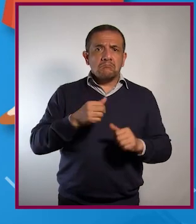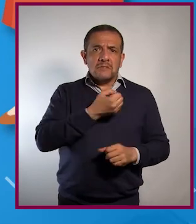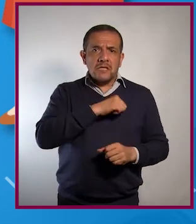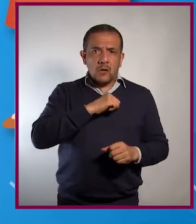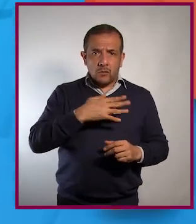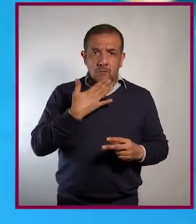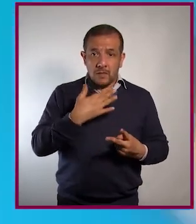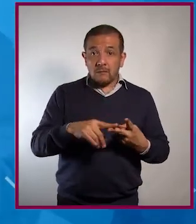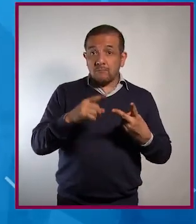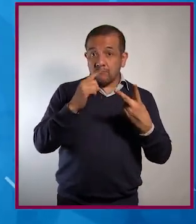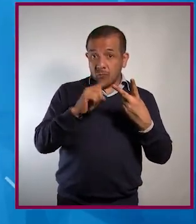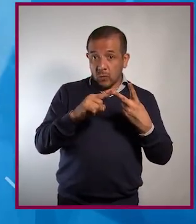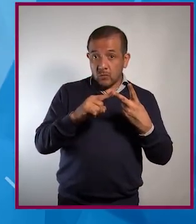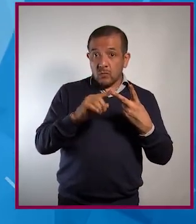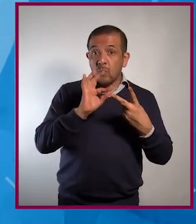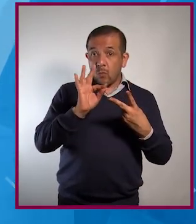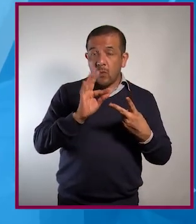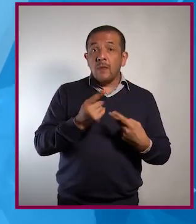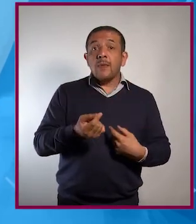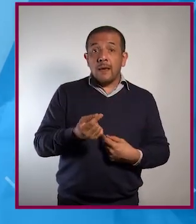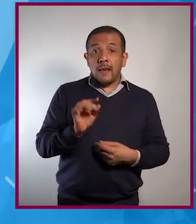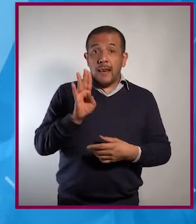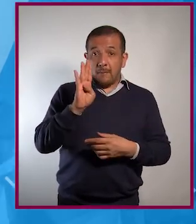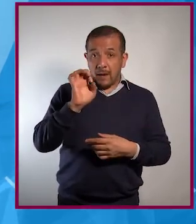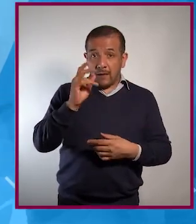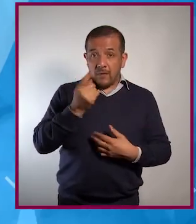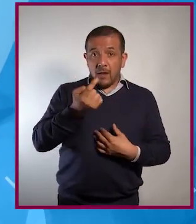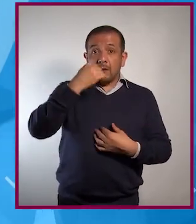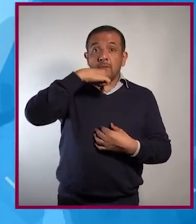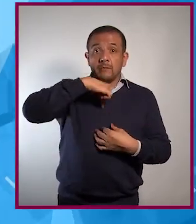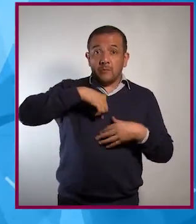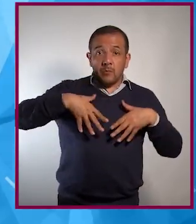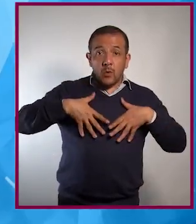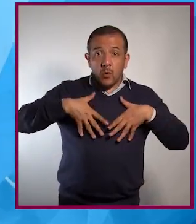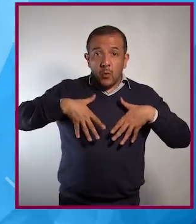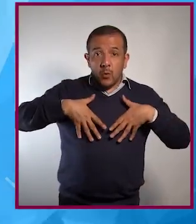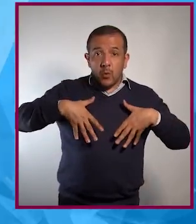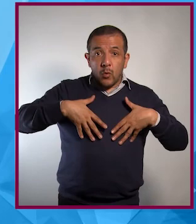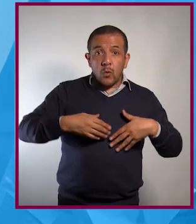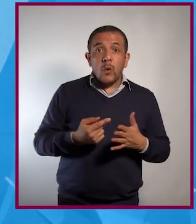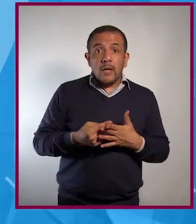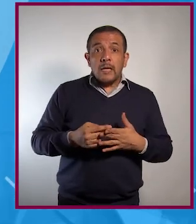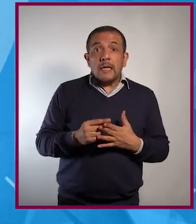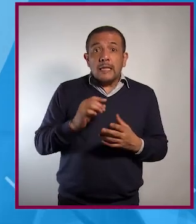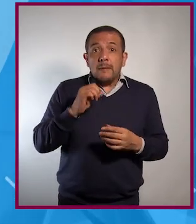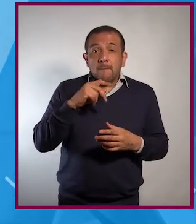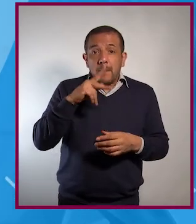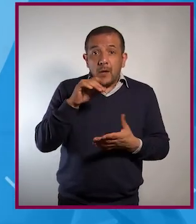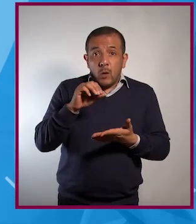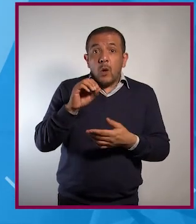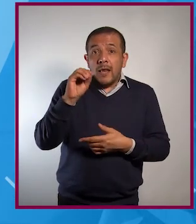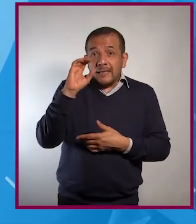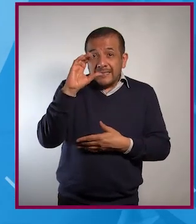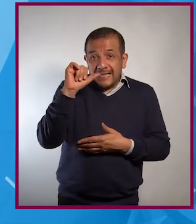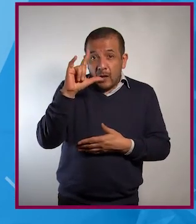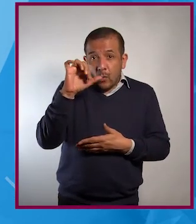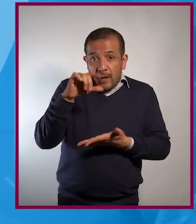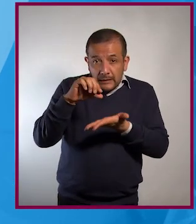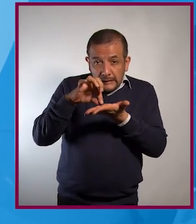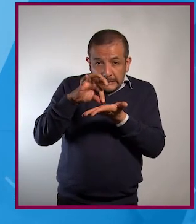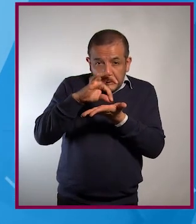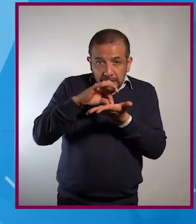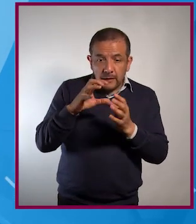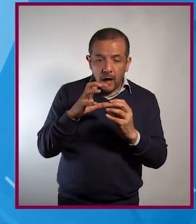enfermemos. 2. Que la bacteria ingrese a los pulmones y nuestras células de defensa no la eliminen, pero formen